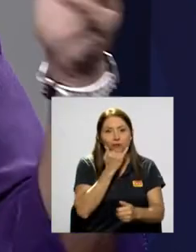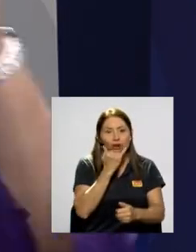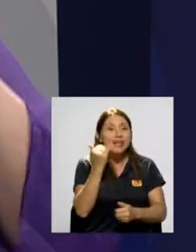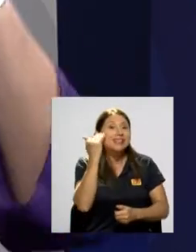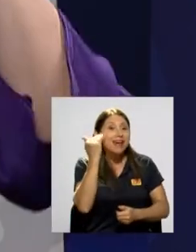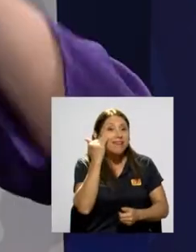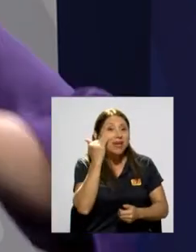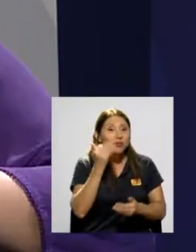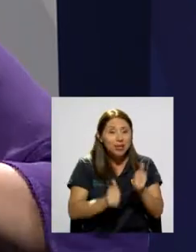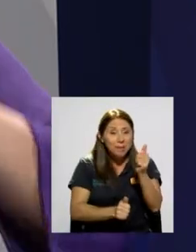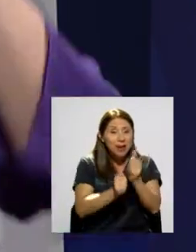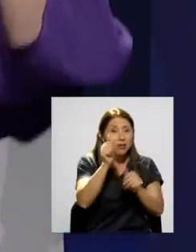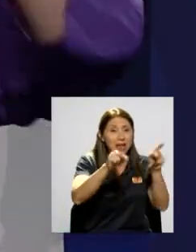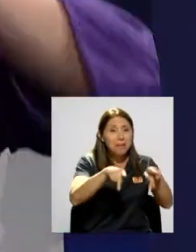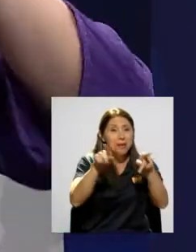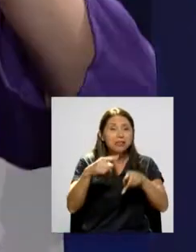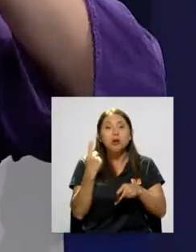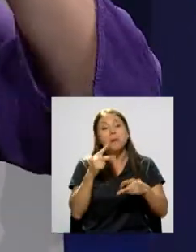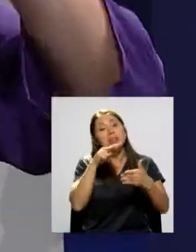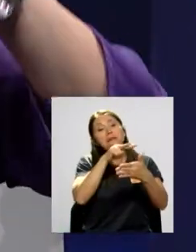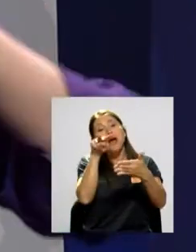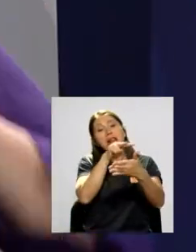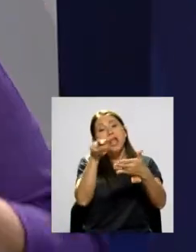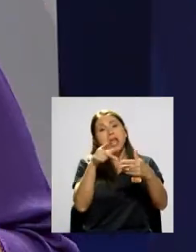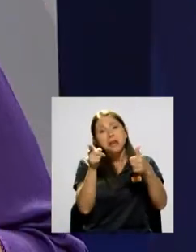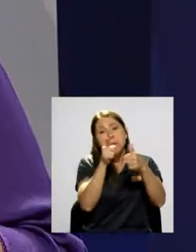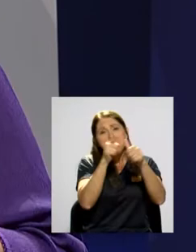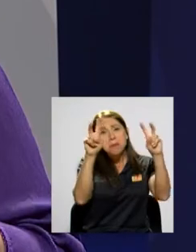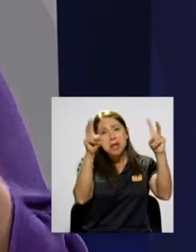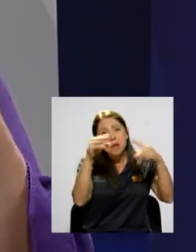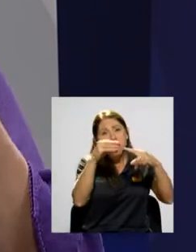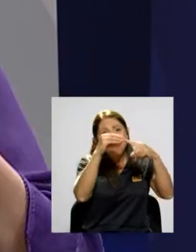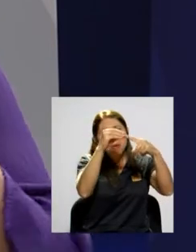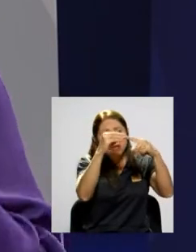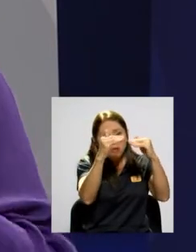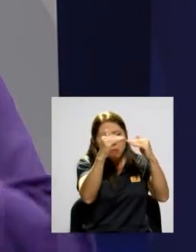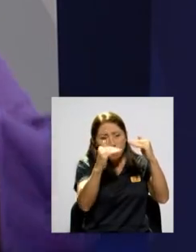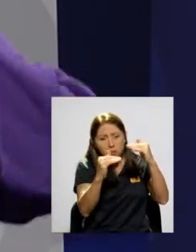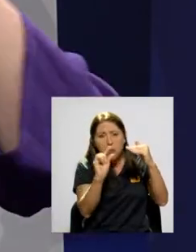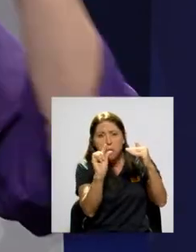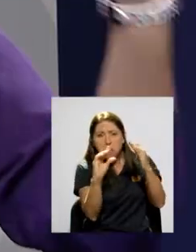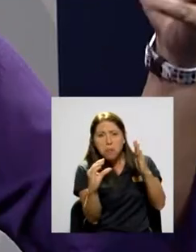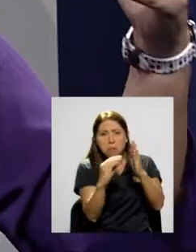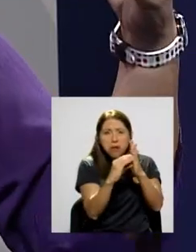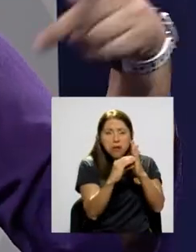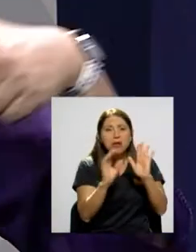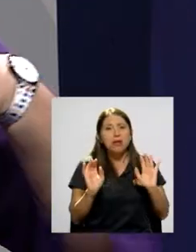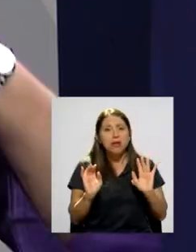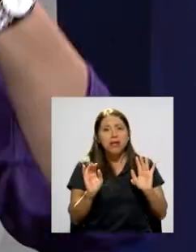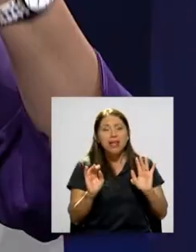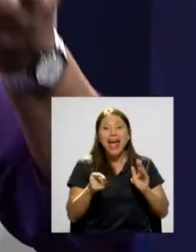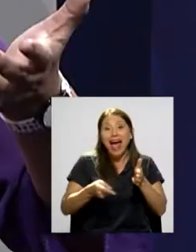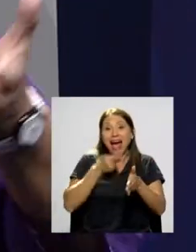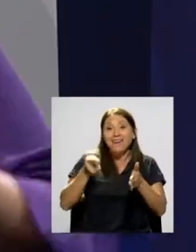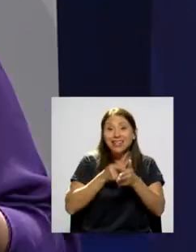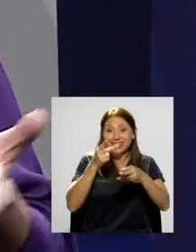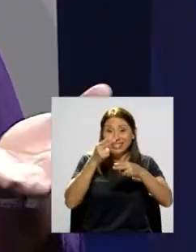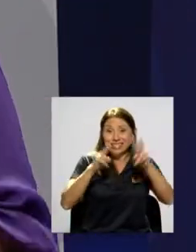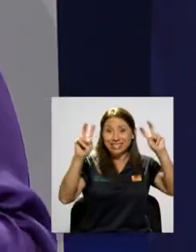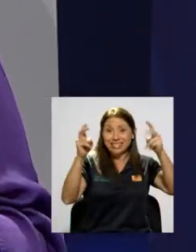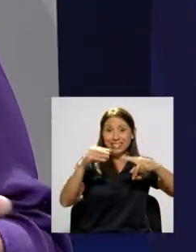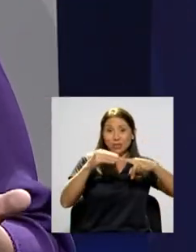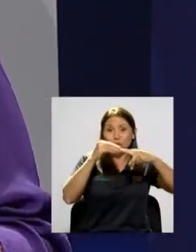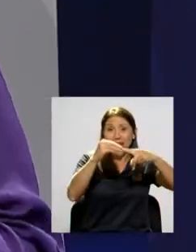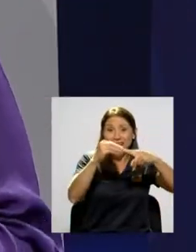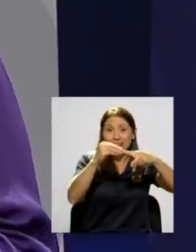pasar del titular y de la bajada, es decir, de ese primer parrafito corto que vemos. Y muchas veces el titular tiene una orientación que realmente